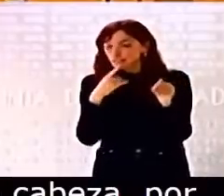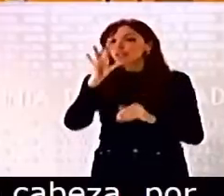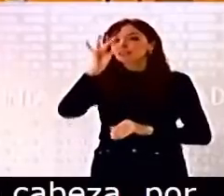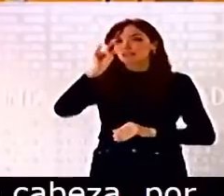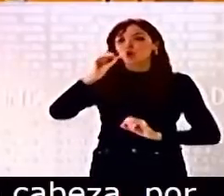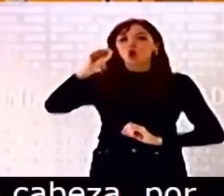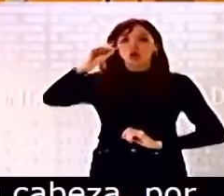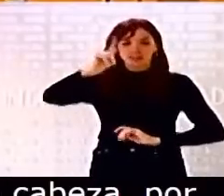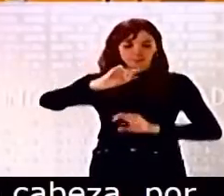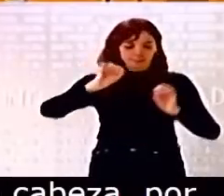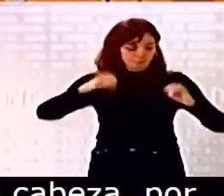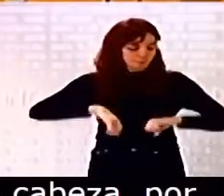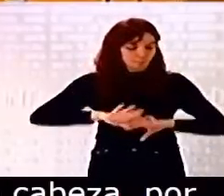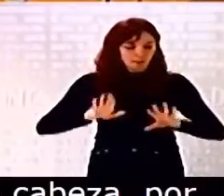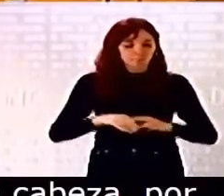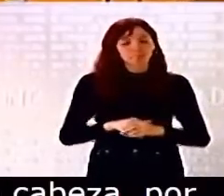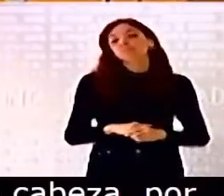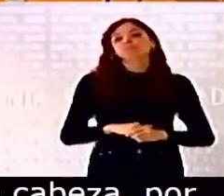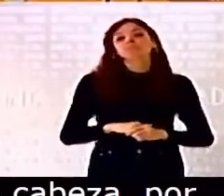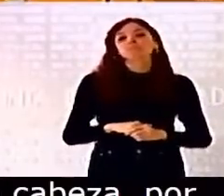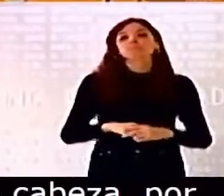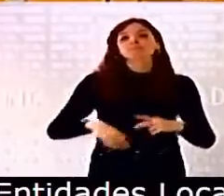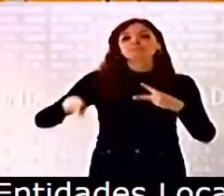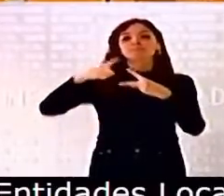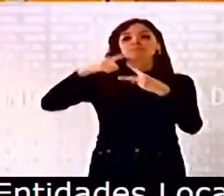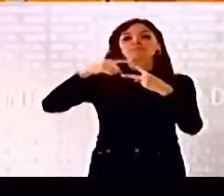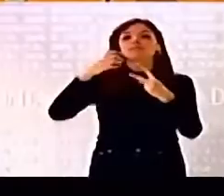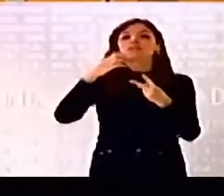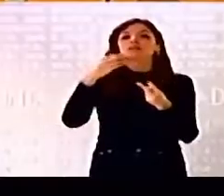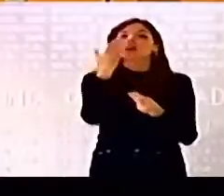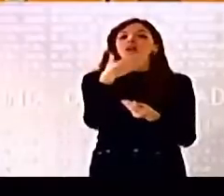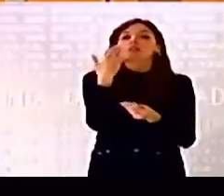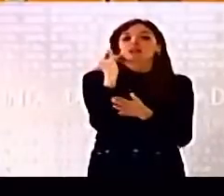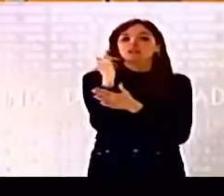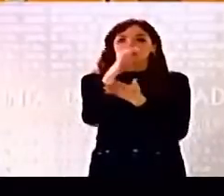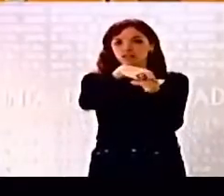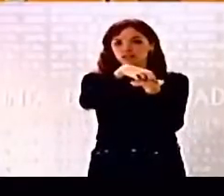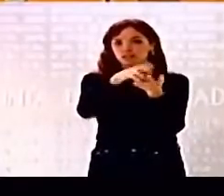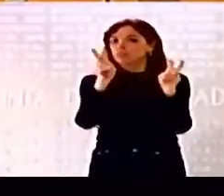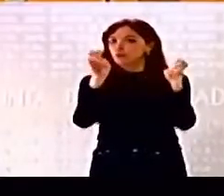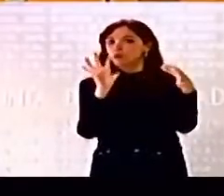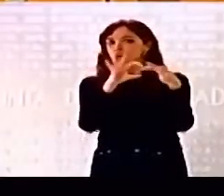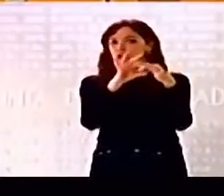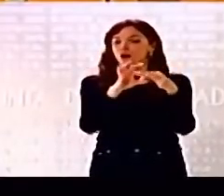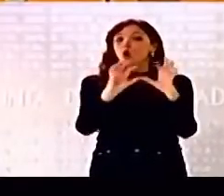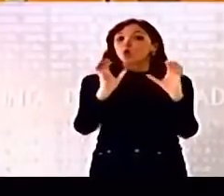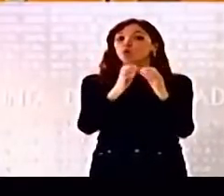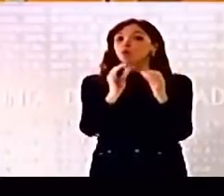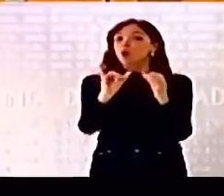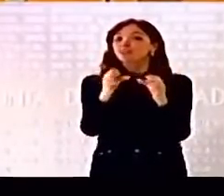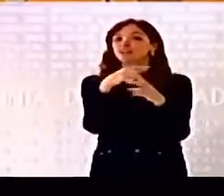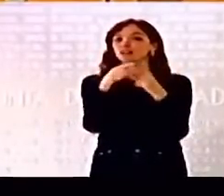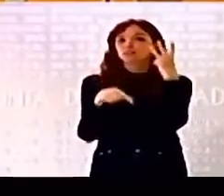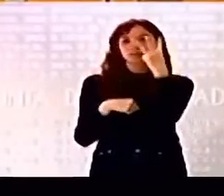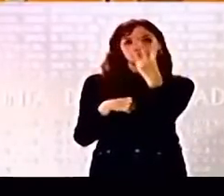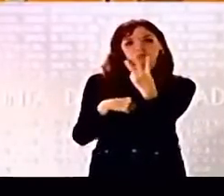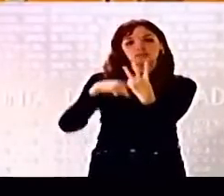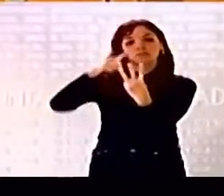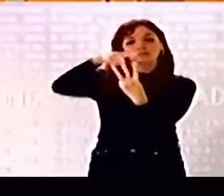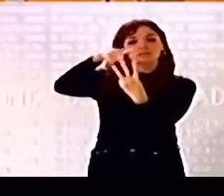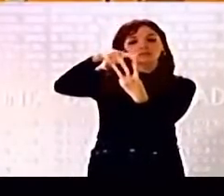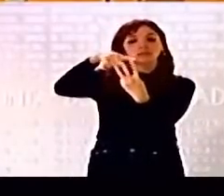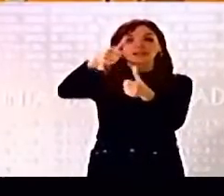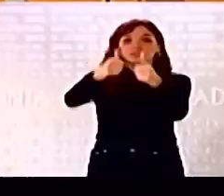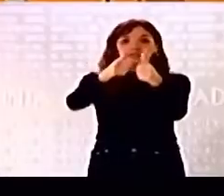Ok. Mire, con respecto a los centros escolares, 3 grandes grupos. Exámenes presenciales de